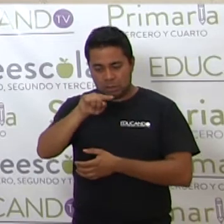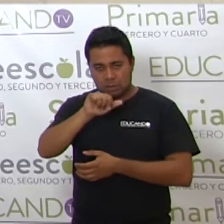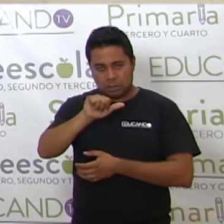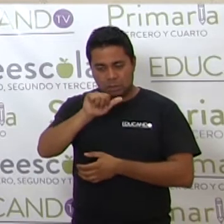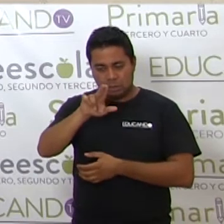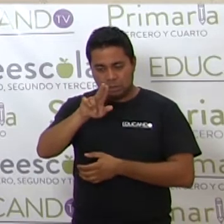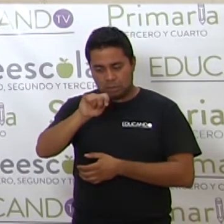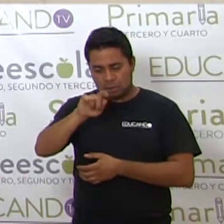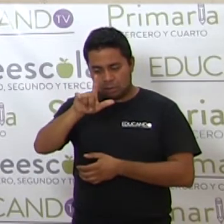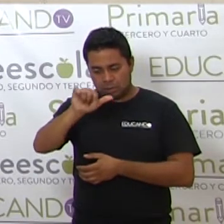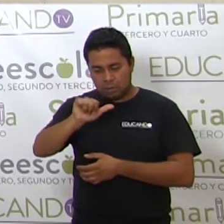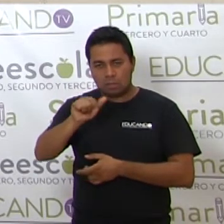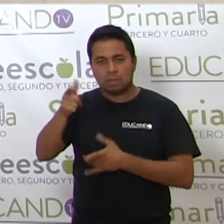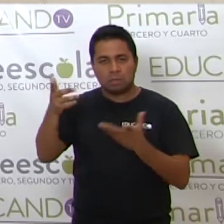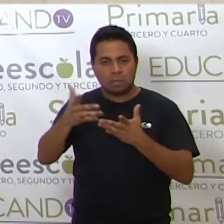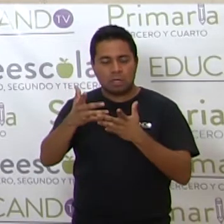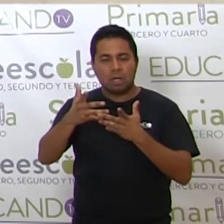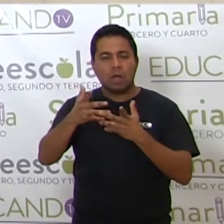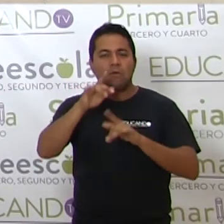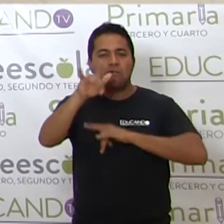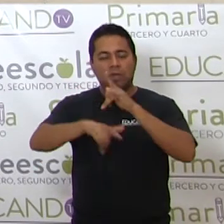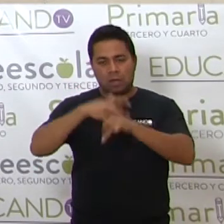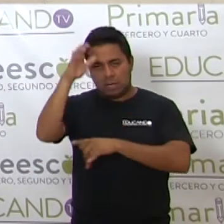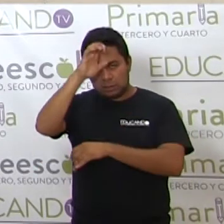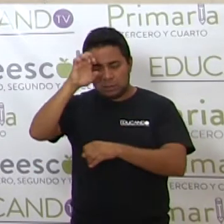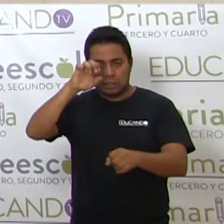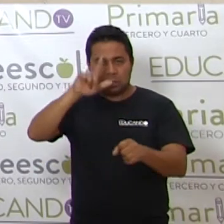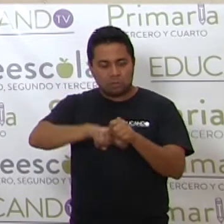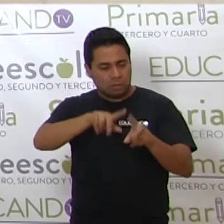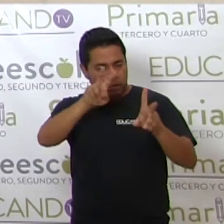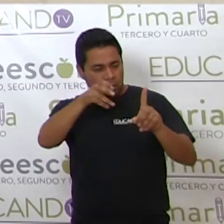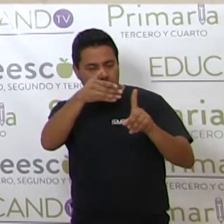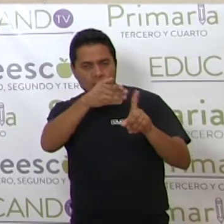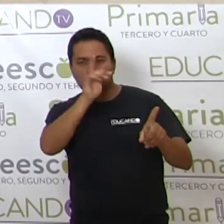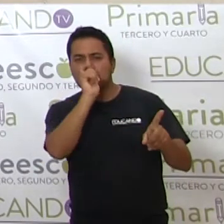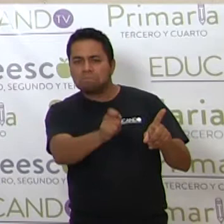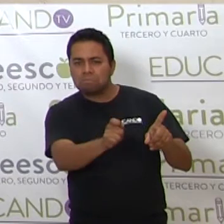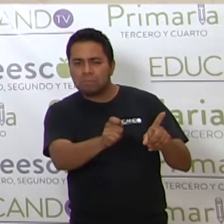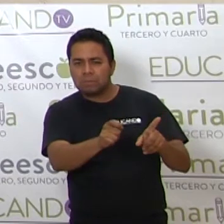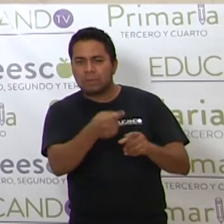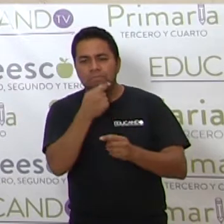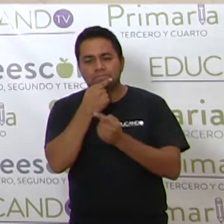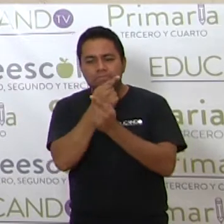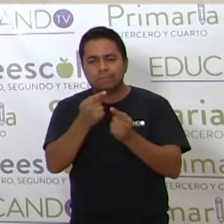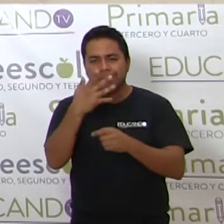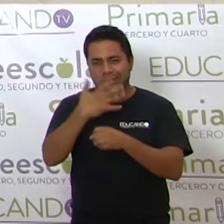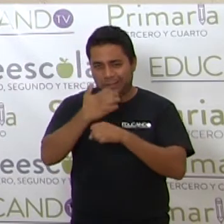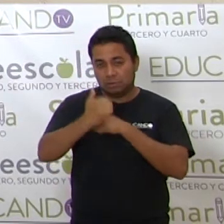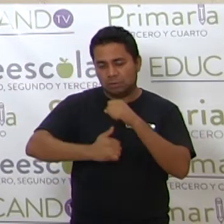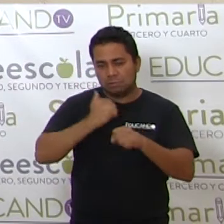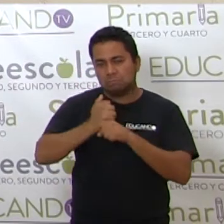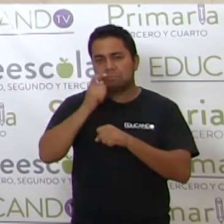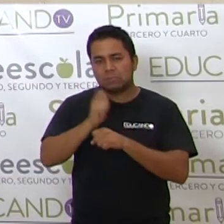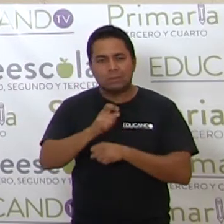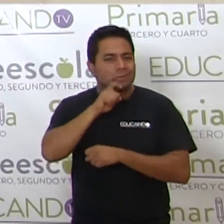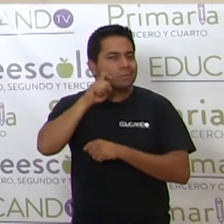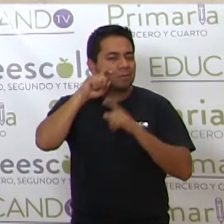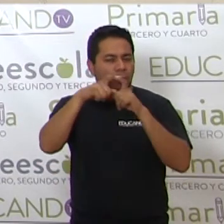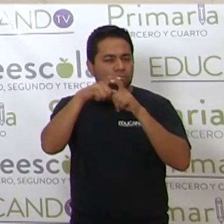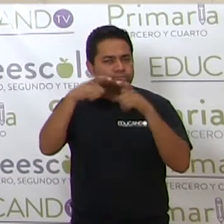hicieron la feria de las ciencias naturales y el tema que tocaron fueron los niños de quinto grado fueron la reproducción sexual